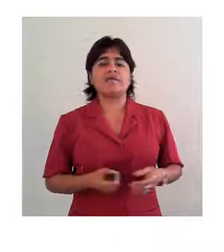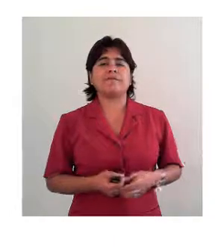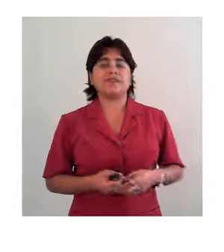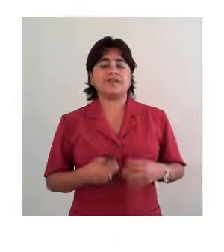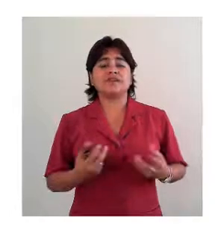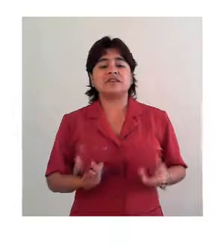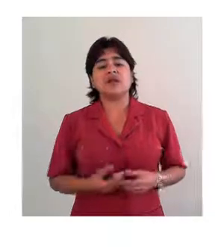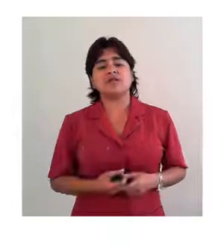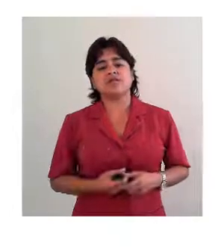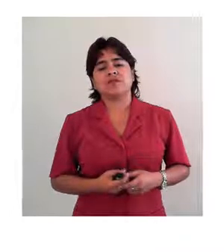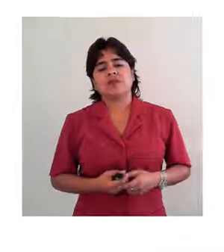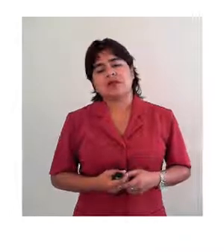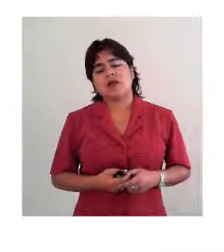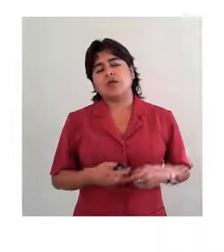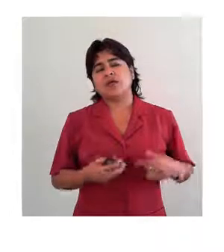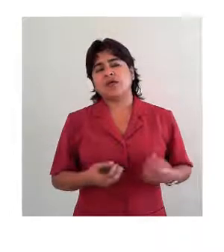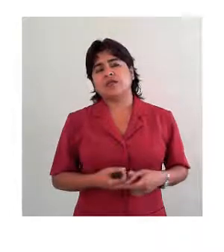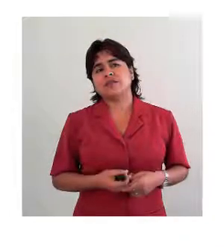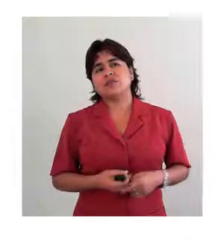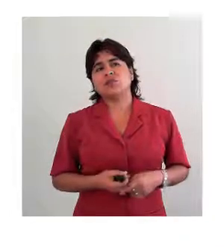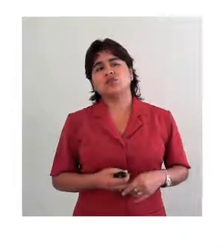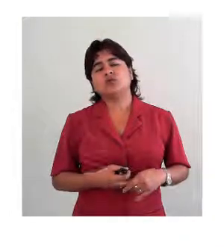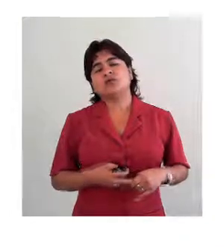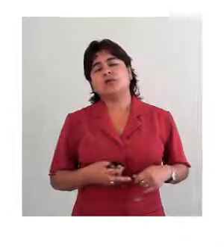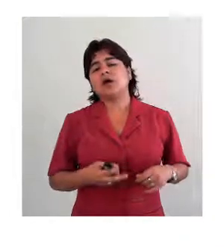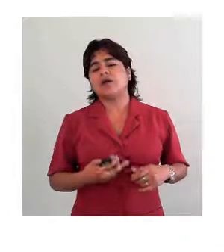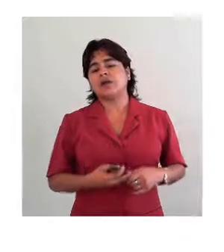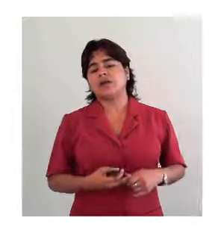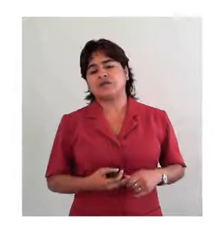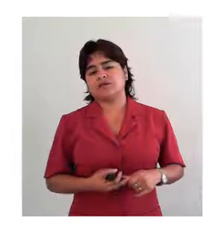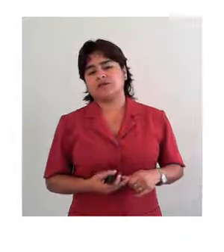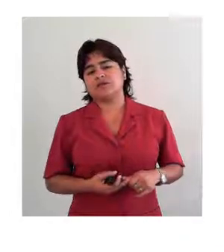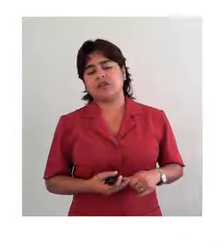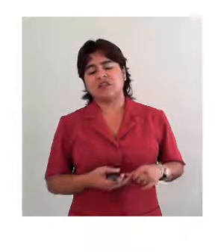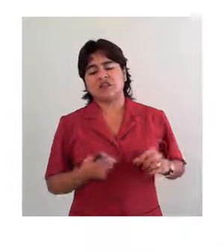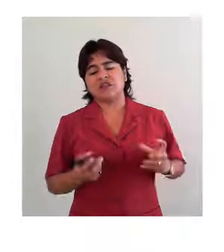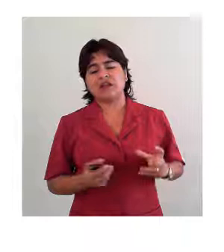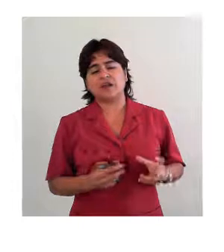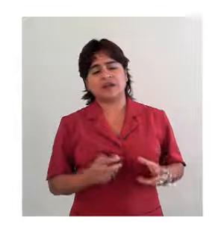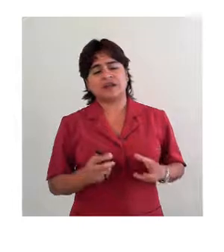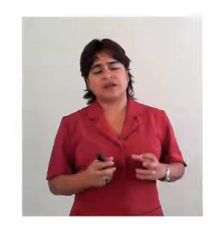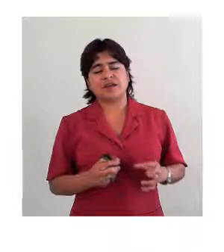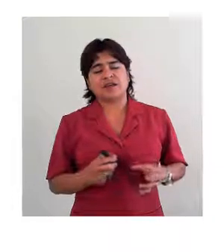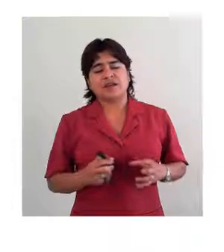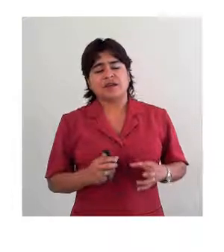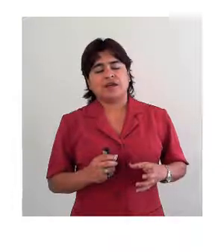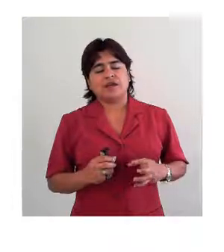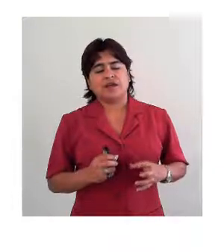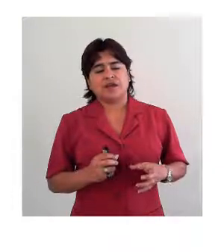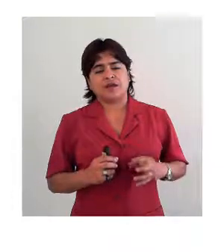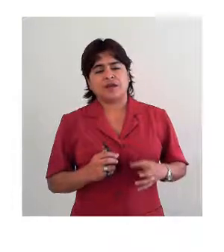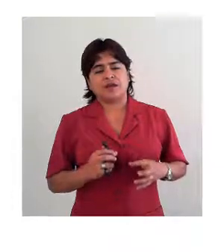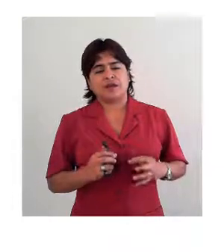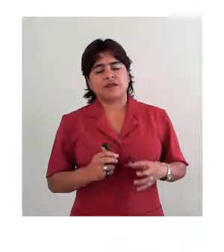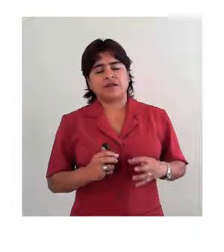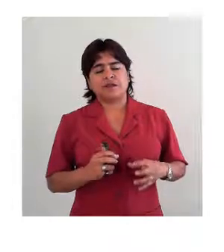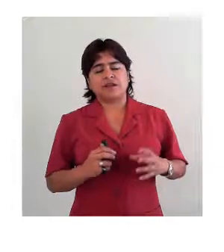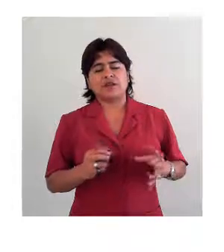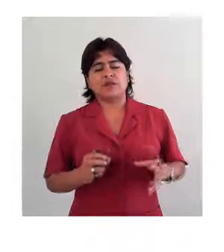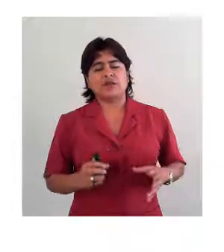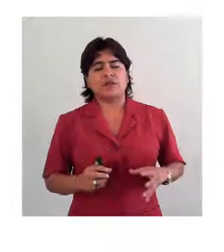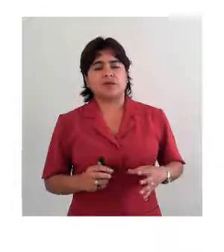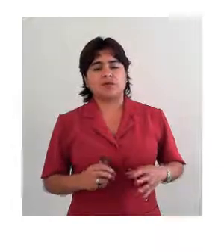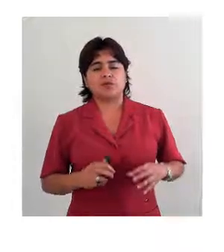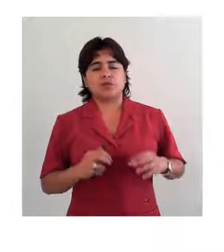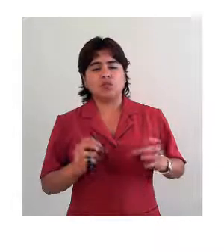sea registrado, la aduana tiene mucho trabajo en esto, ¿no? En las fronteras hay que